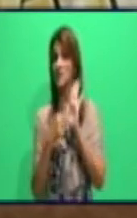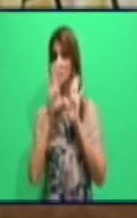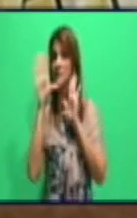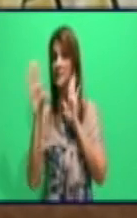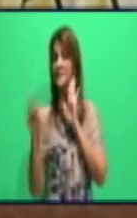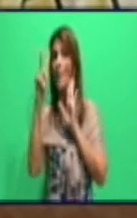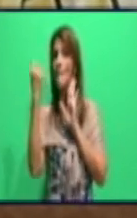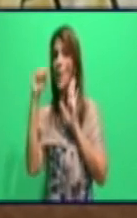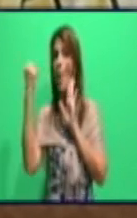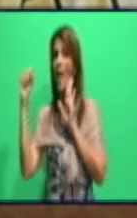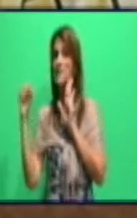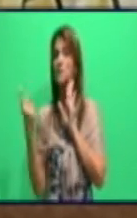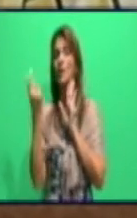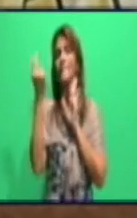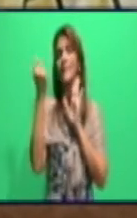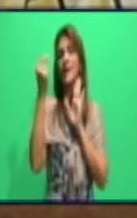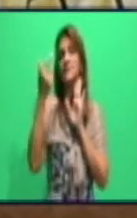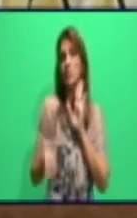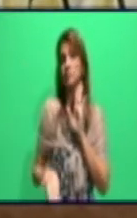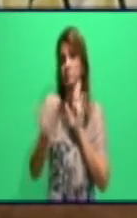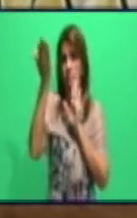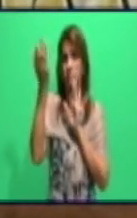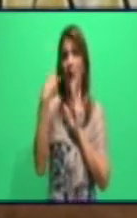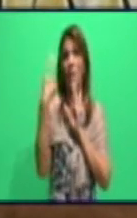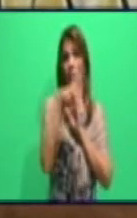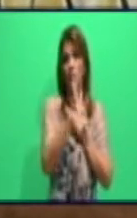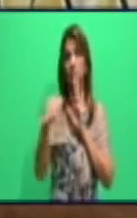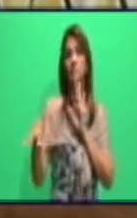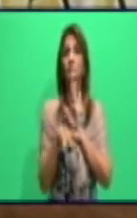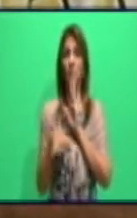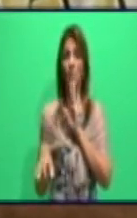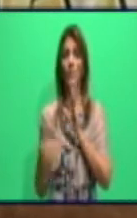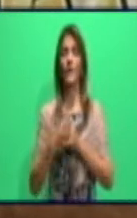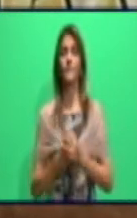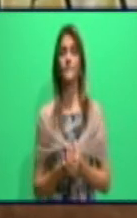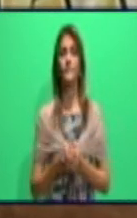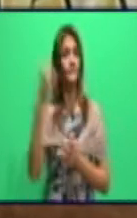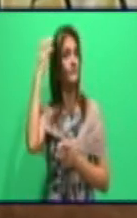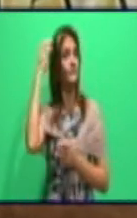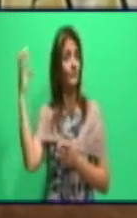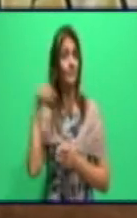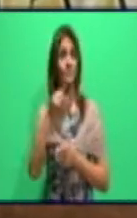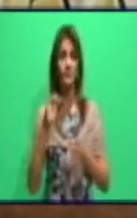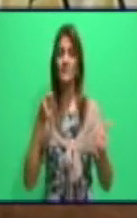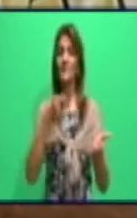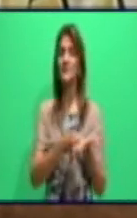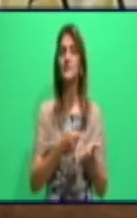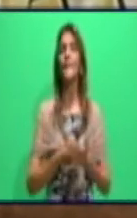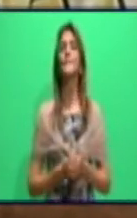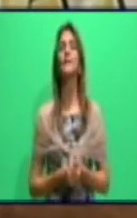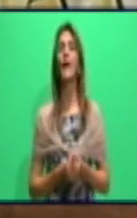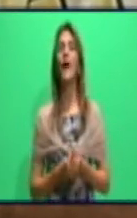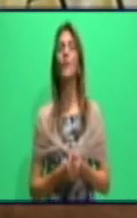relaciones de precios repito de este tema ahora en el sector no estatal se ha tenido que aplicar hasta